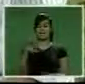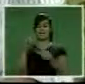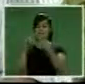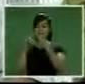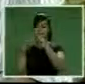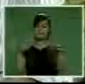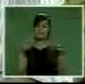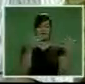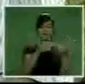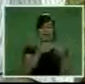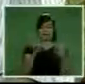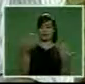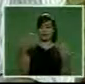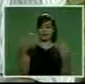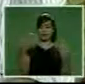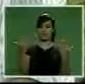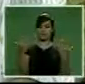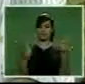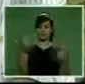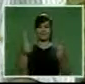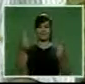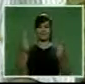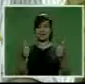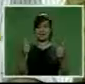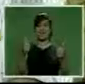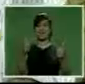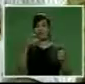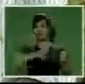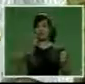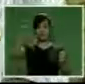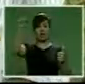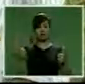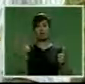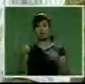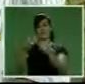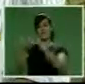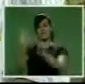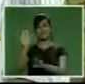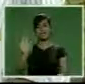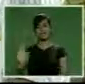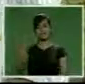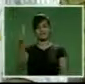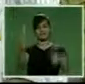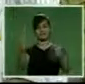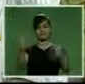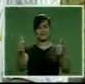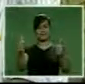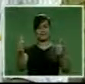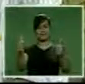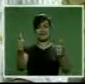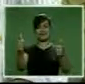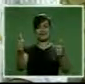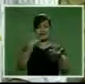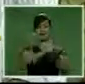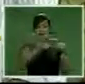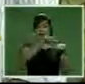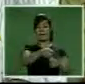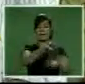que ubicar, por naturaleza, el socialismo es pacífico. Por naturaleza,